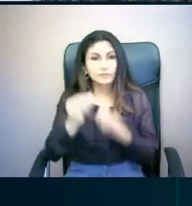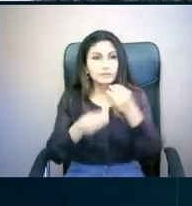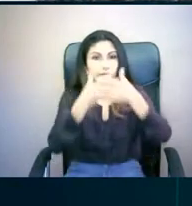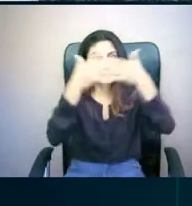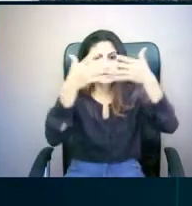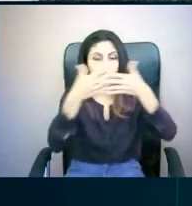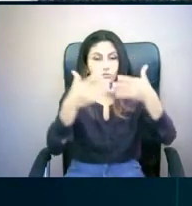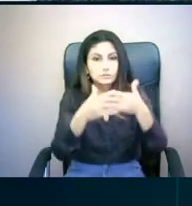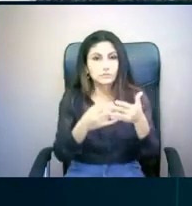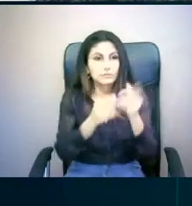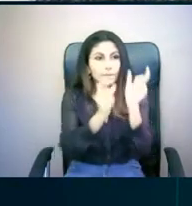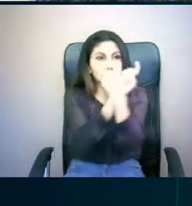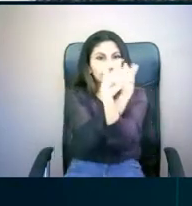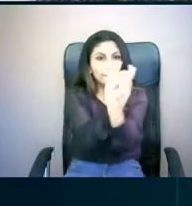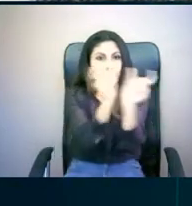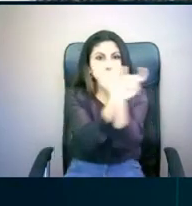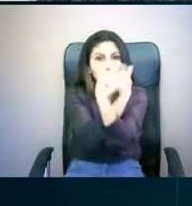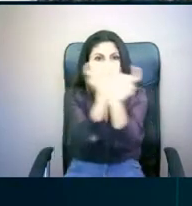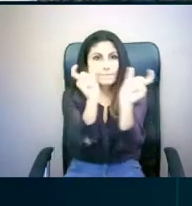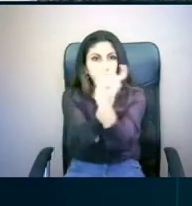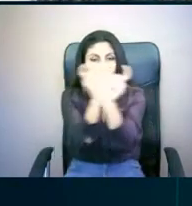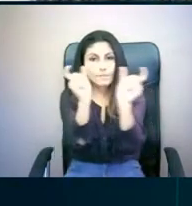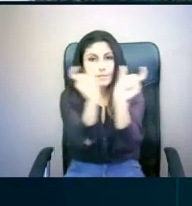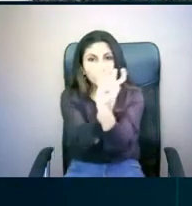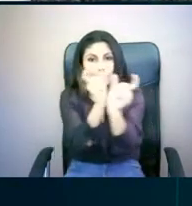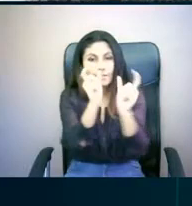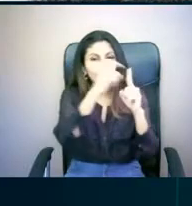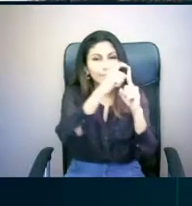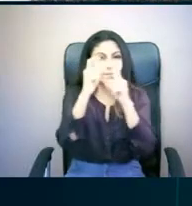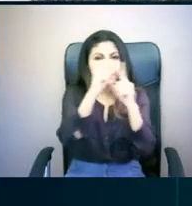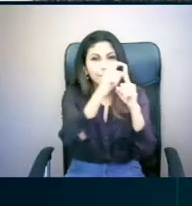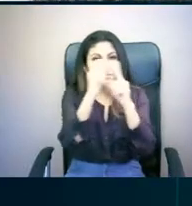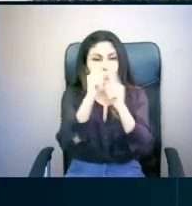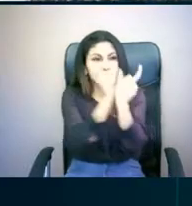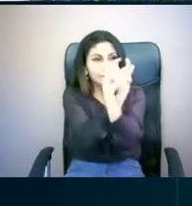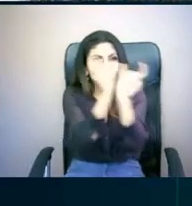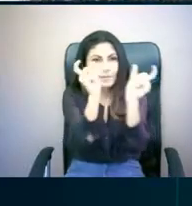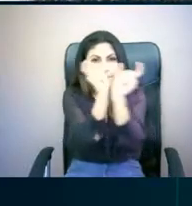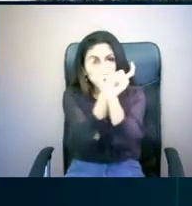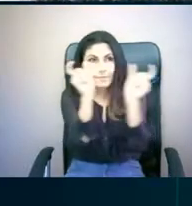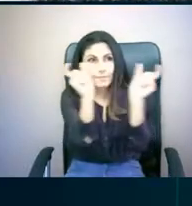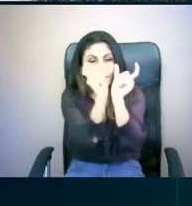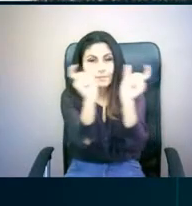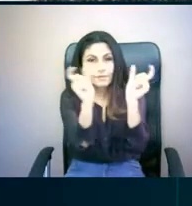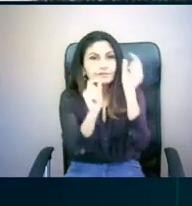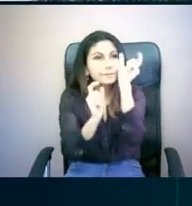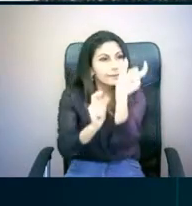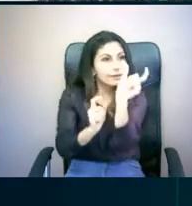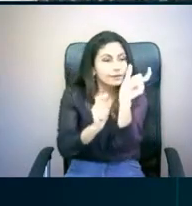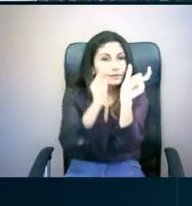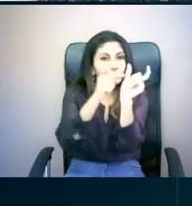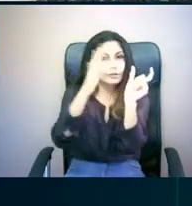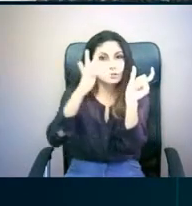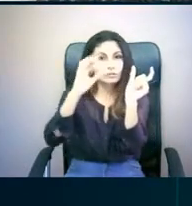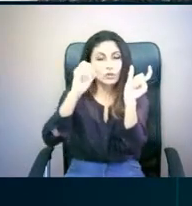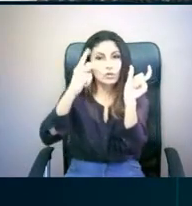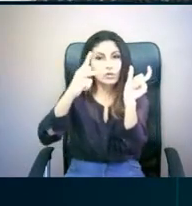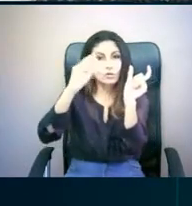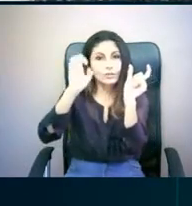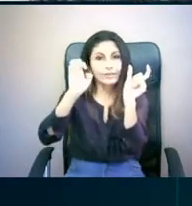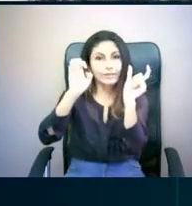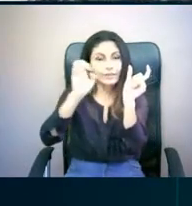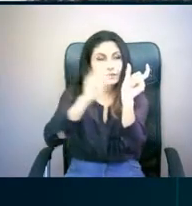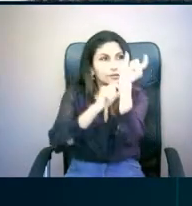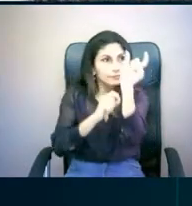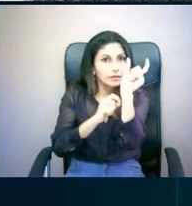tiene. Y a cada uno de esos términos, listo, a cada palabra de una frase la empezaremos a llamar un token. Listo. Entonces, ese, digamos, es el primer paso